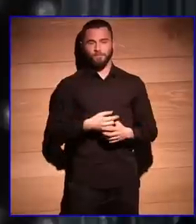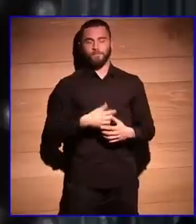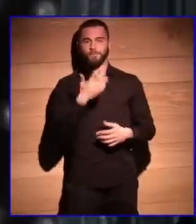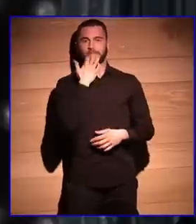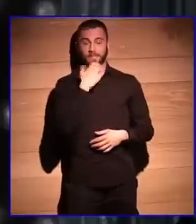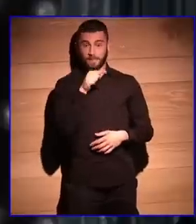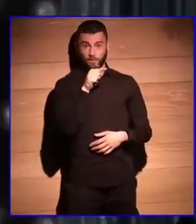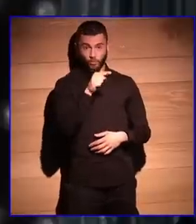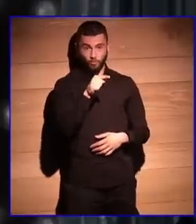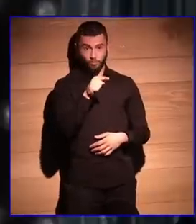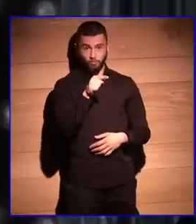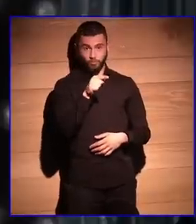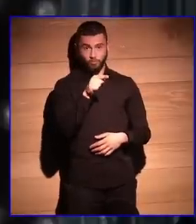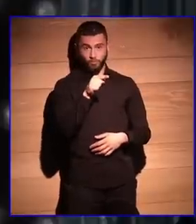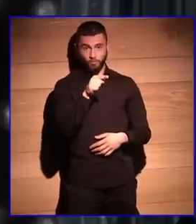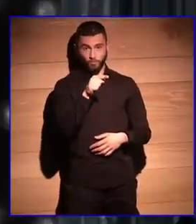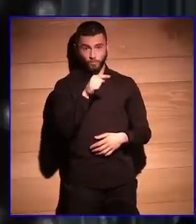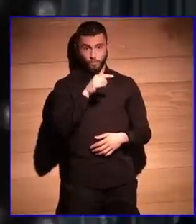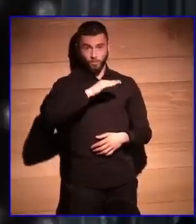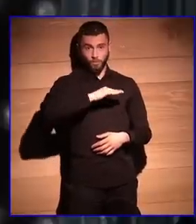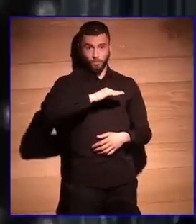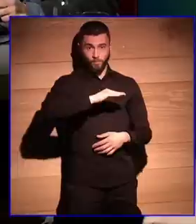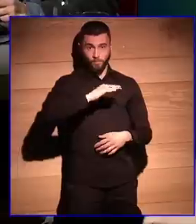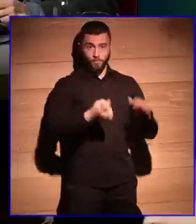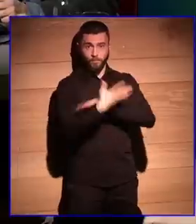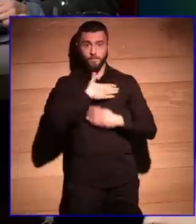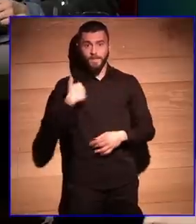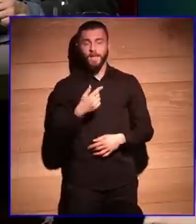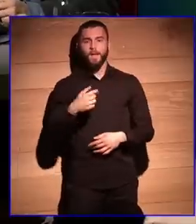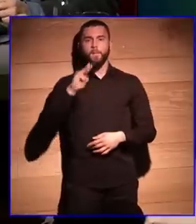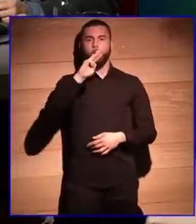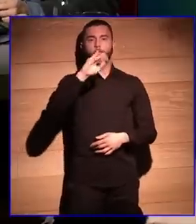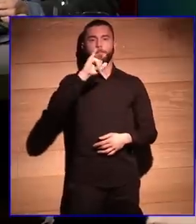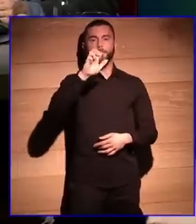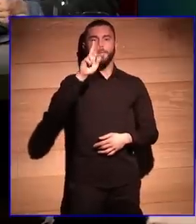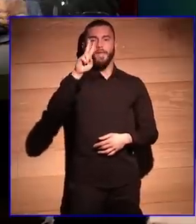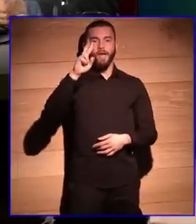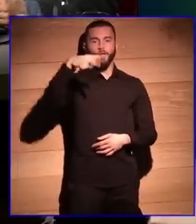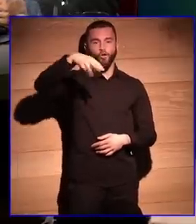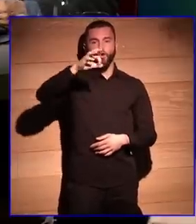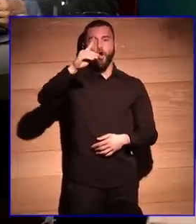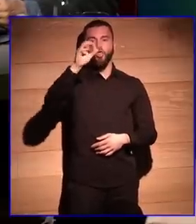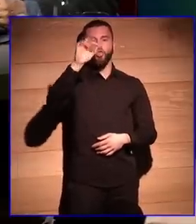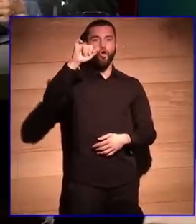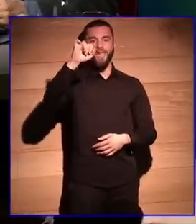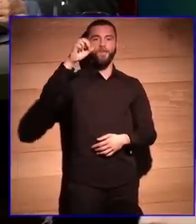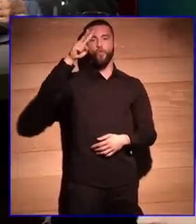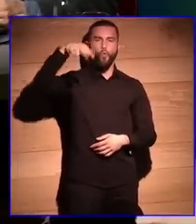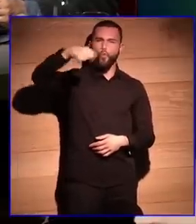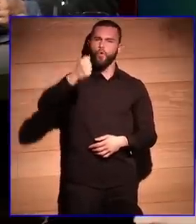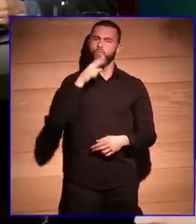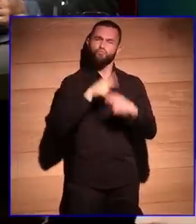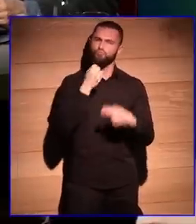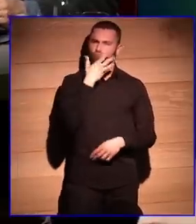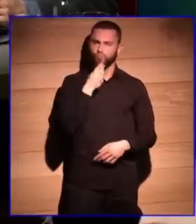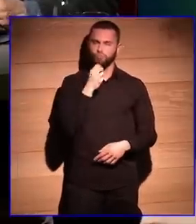capaz, a la hora de crear un villano... ¿Qué nombre tan magistral es Pierno de Yuna? Eres capaz de